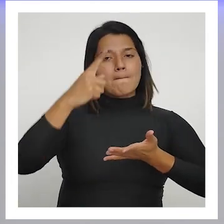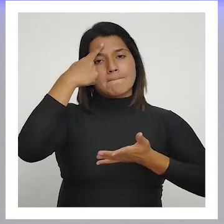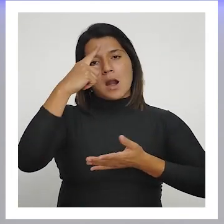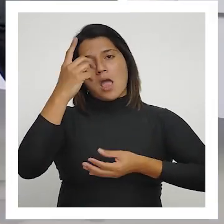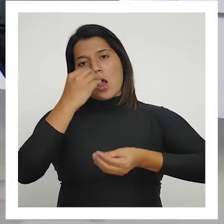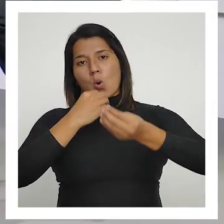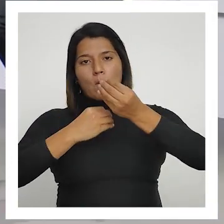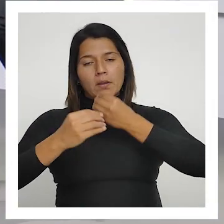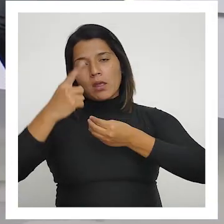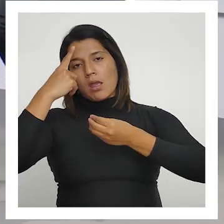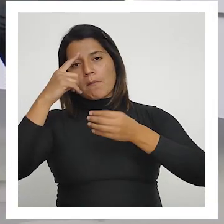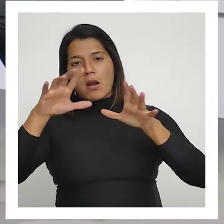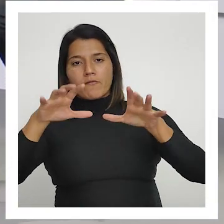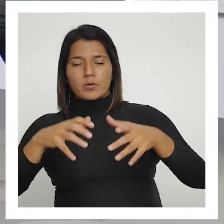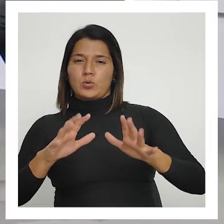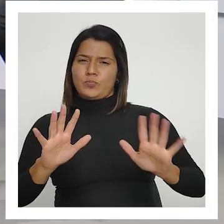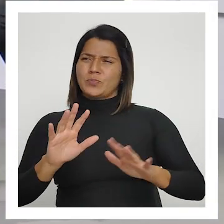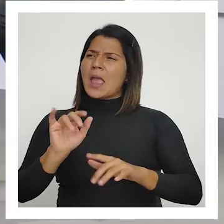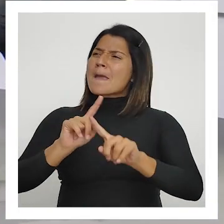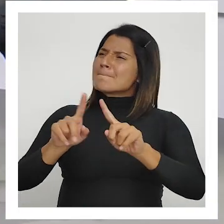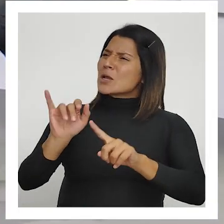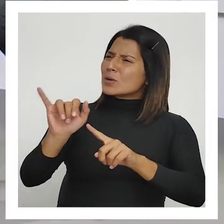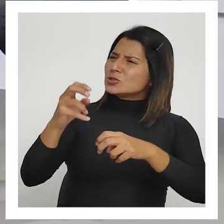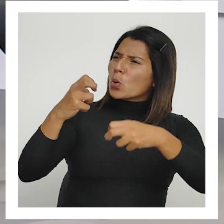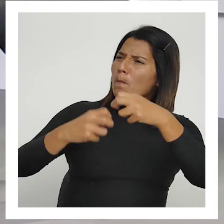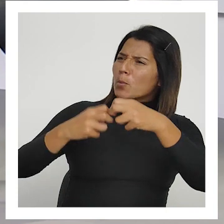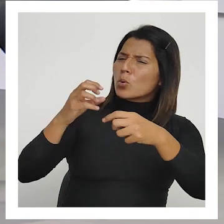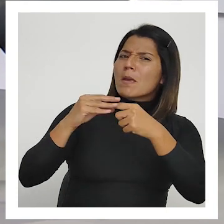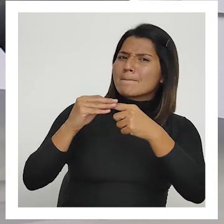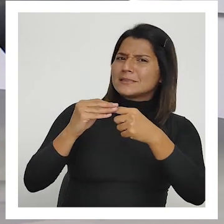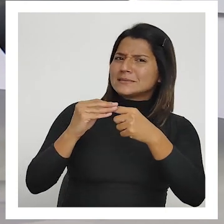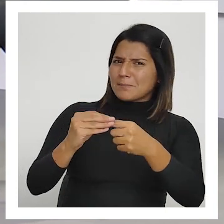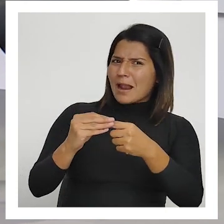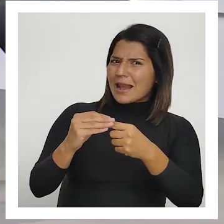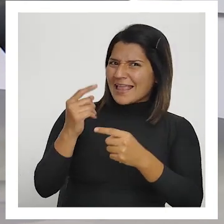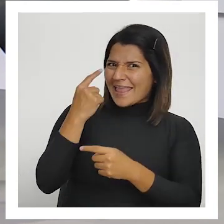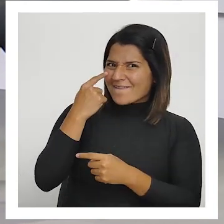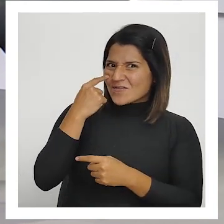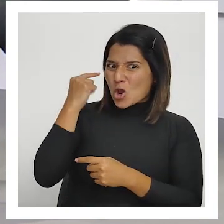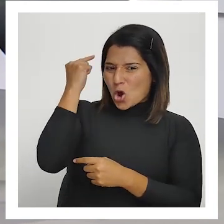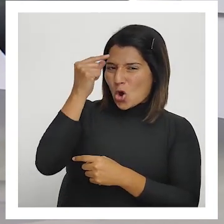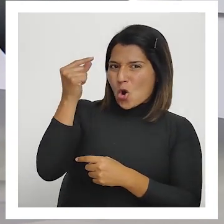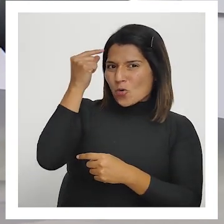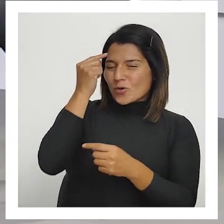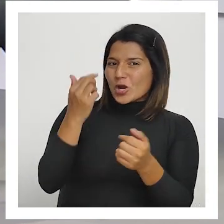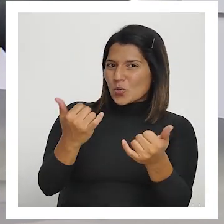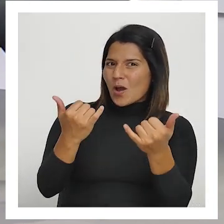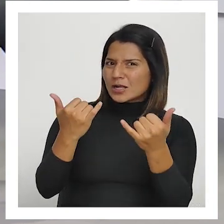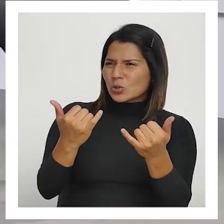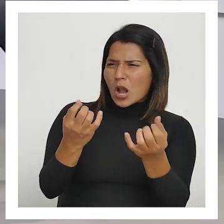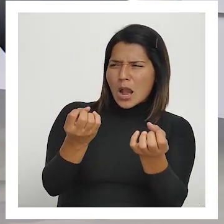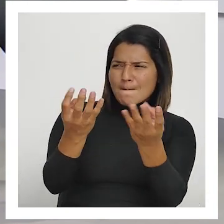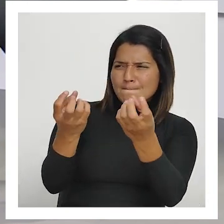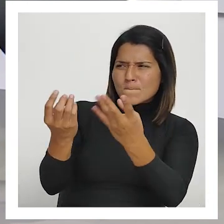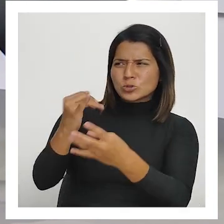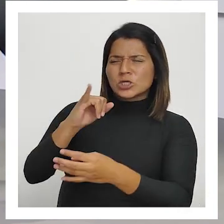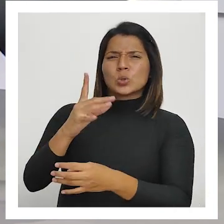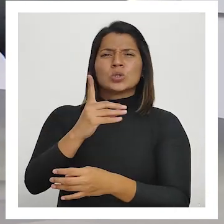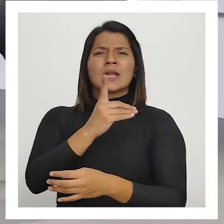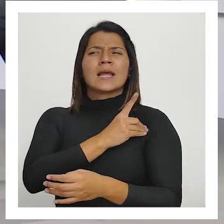ese es uno de los enormes problemas que creo que se encontró este gobierno, ¿verdad? Juntas